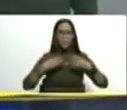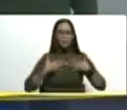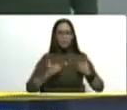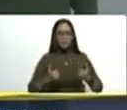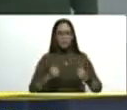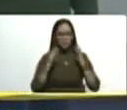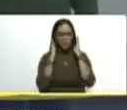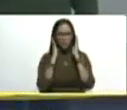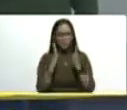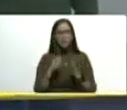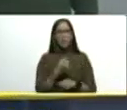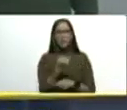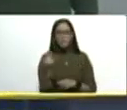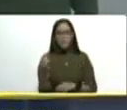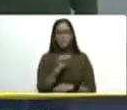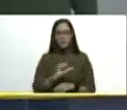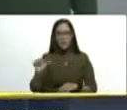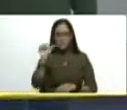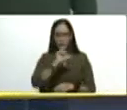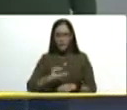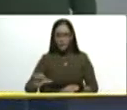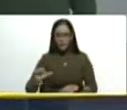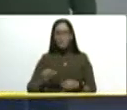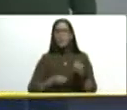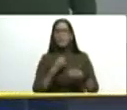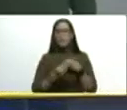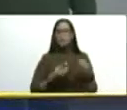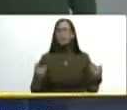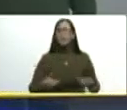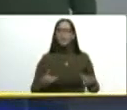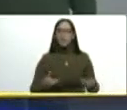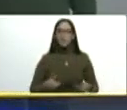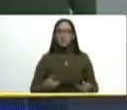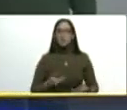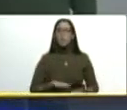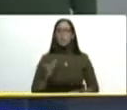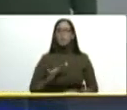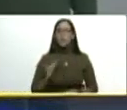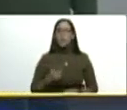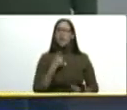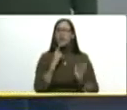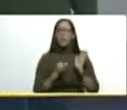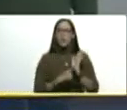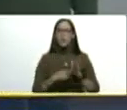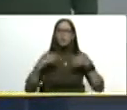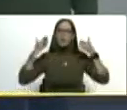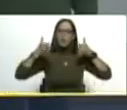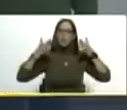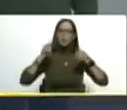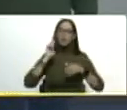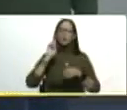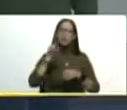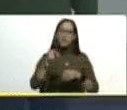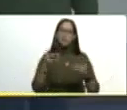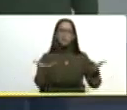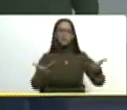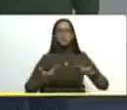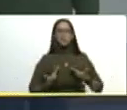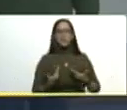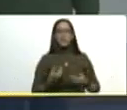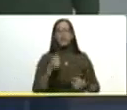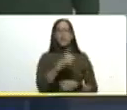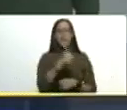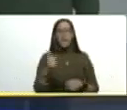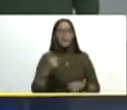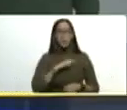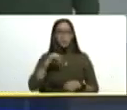abocado. Durante varias semanas hemos hecho un esfuerzo extraordinario para poder cumplir esa orientación que usted nos ha dado de garantizar que cada uno de